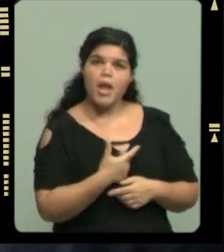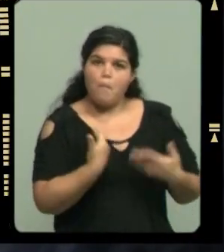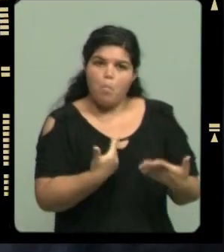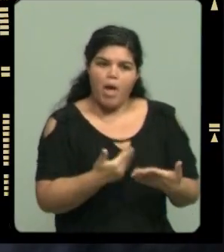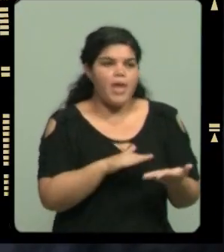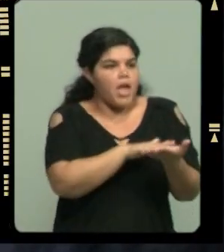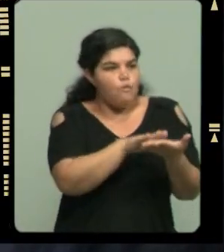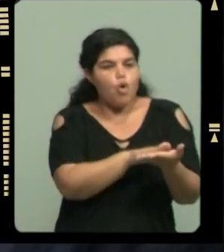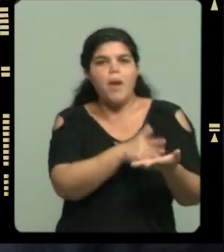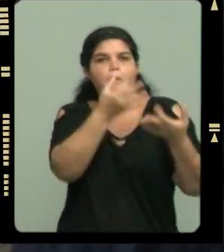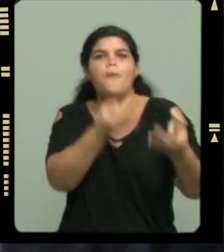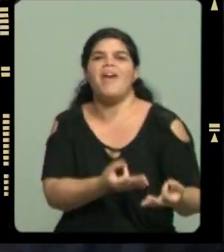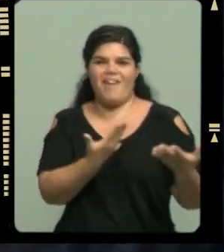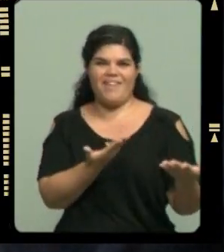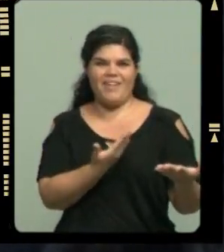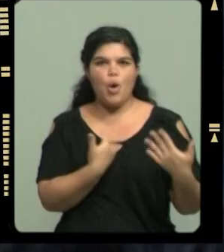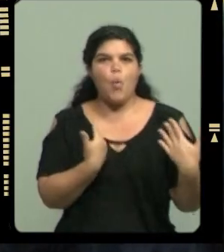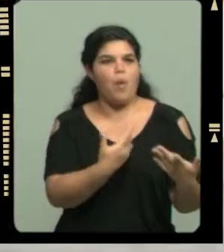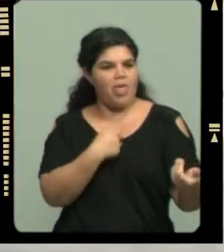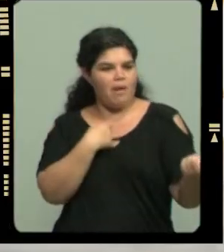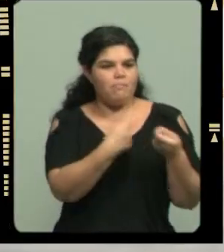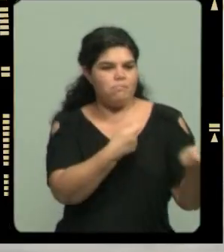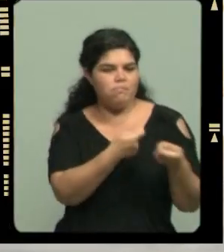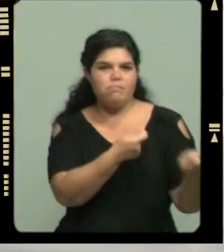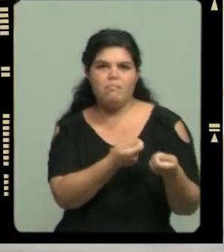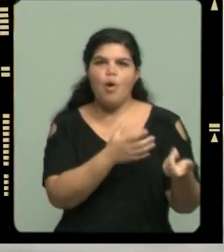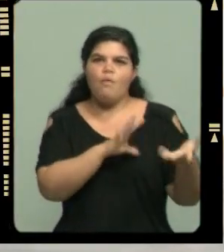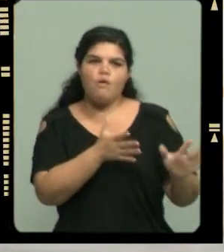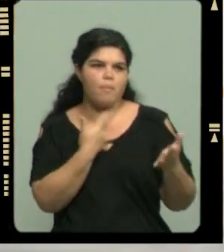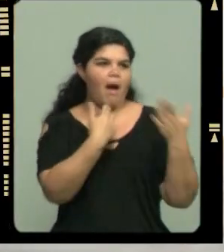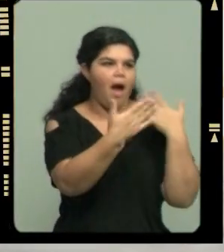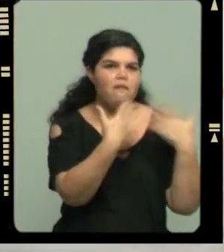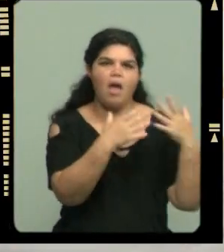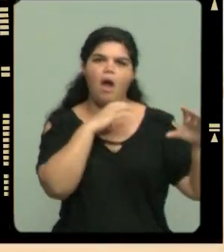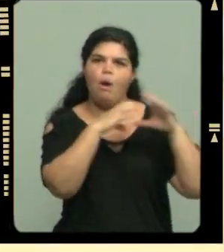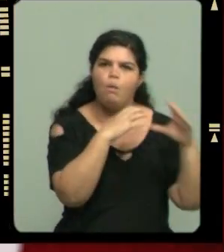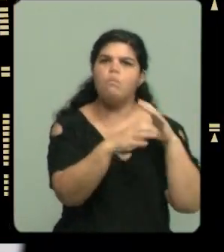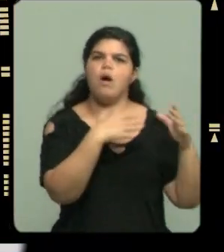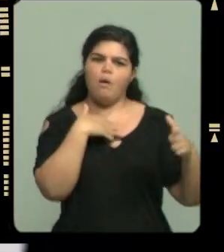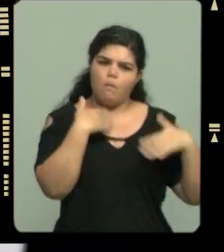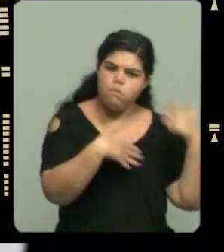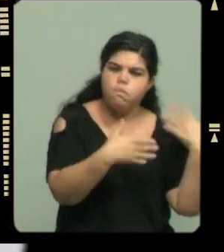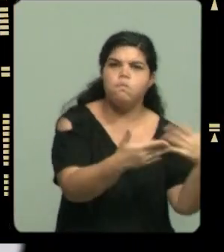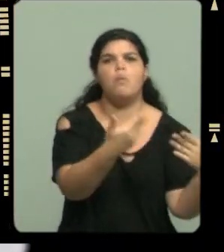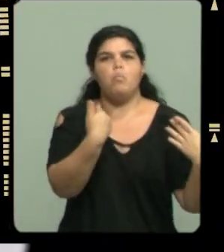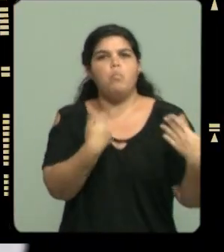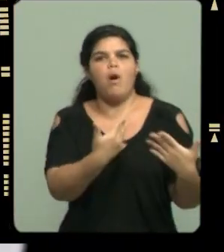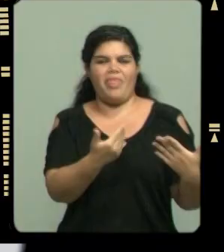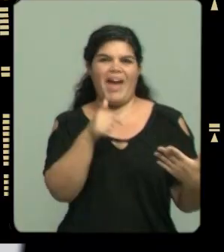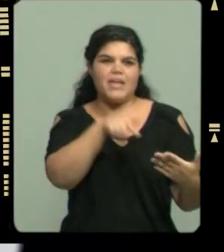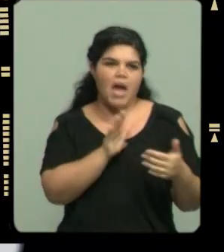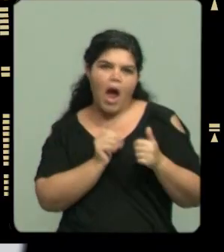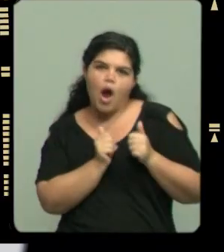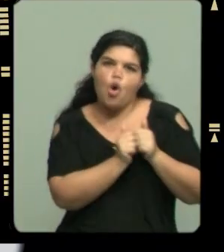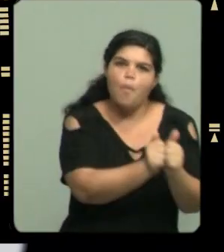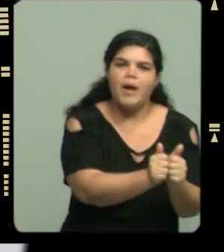demás, sí. Eso es lo que requiere este equipo de líderes, ¿no? Personas preparadas para asumir el liderazgo y para